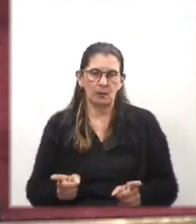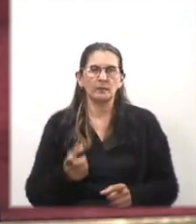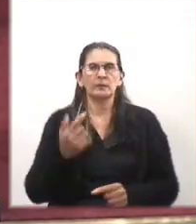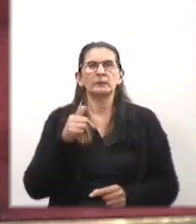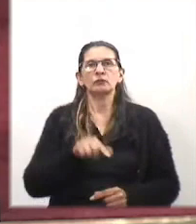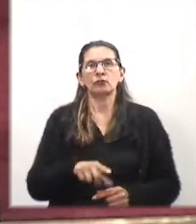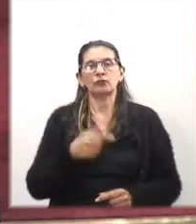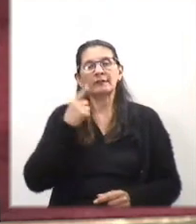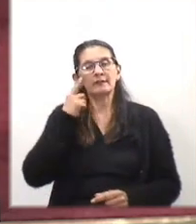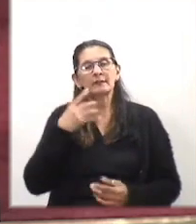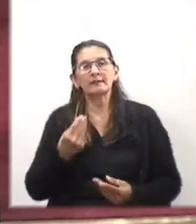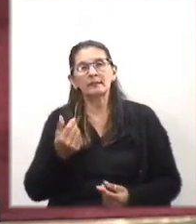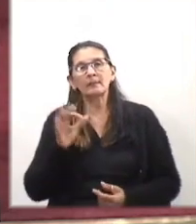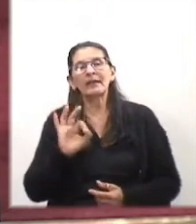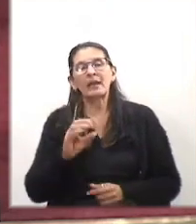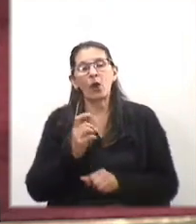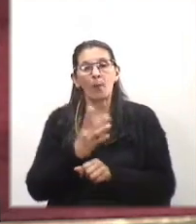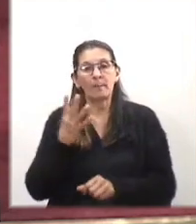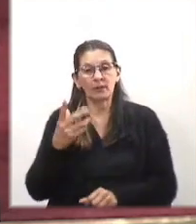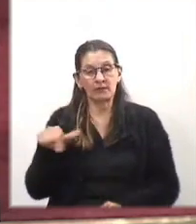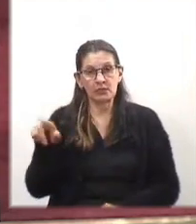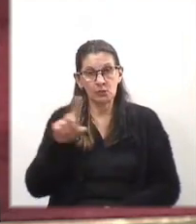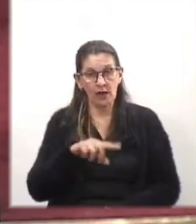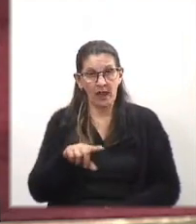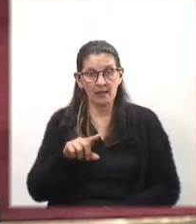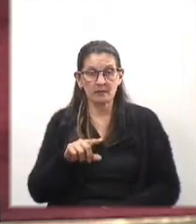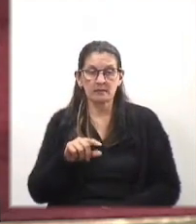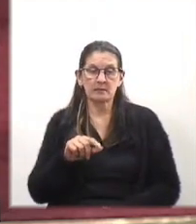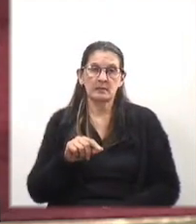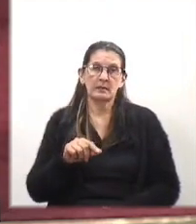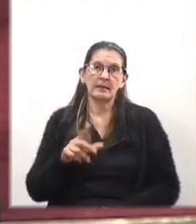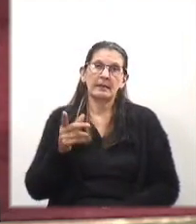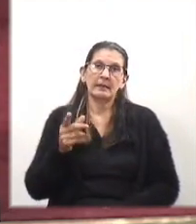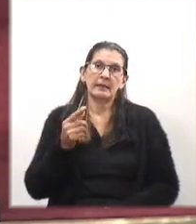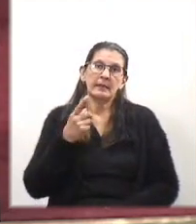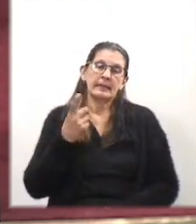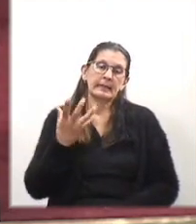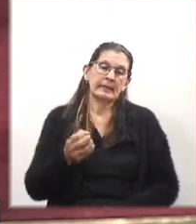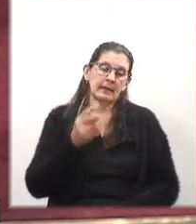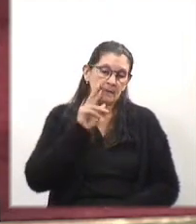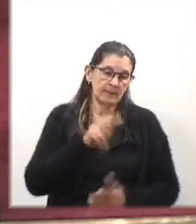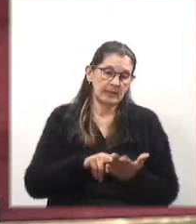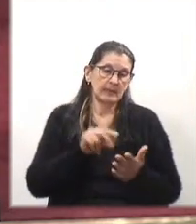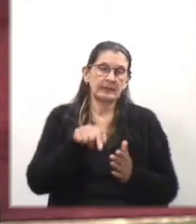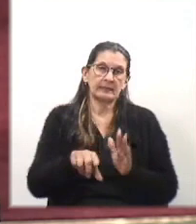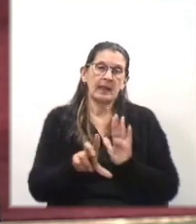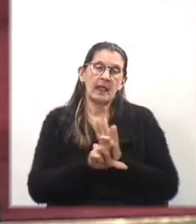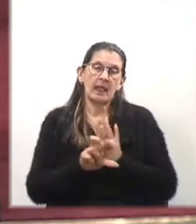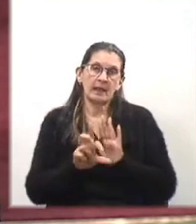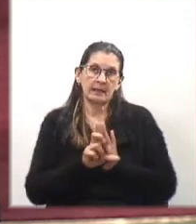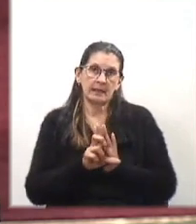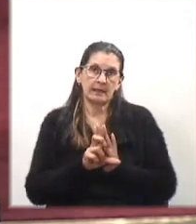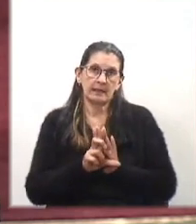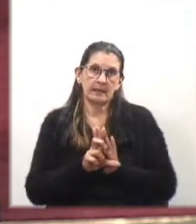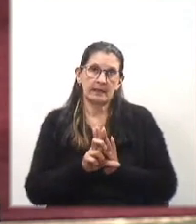entendimos relevante que los profesionales que veían a esta ley,